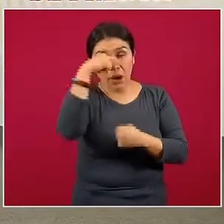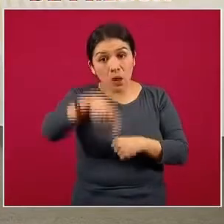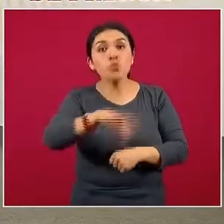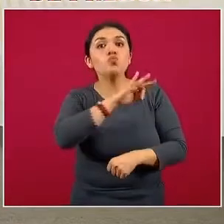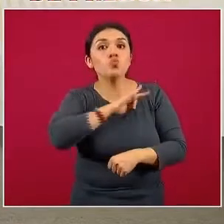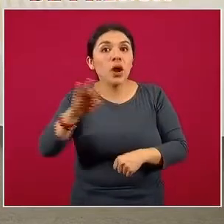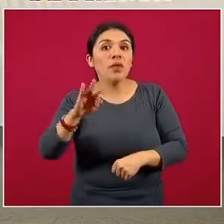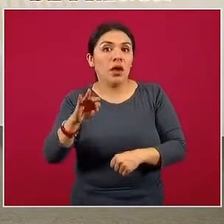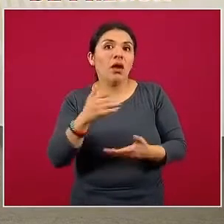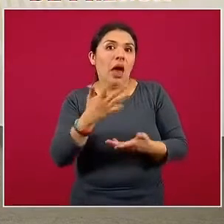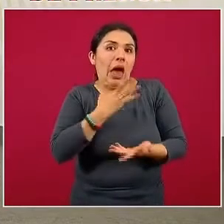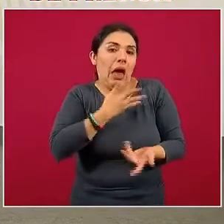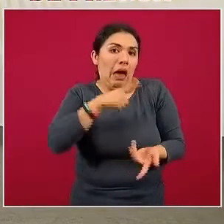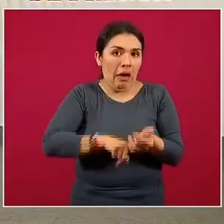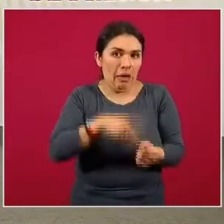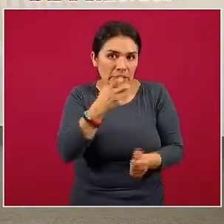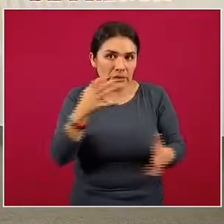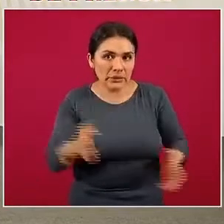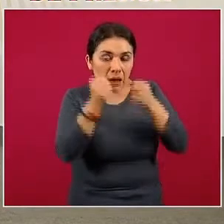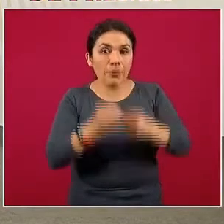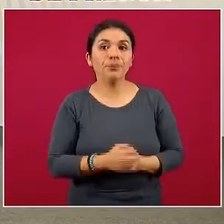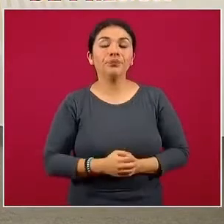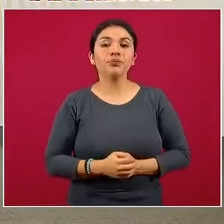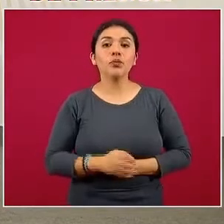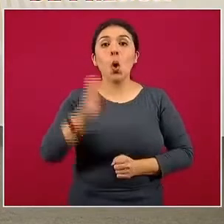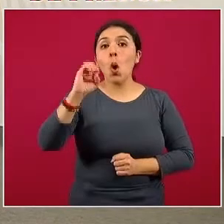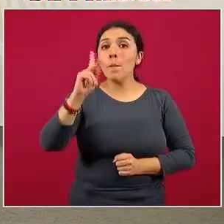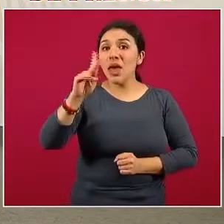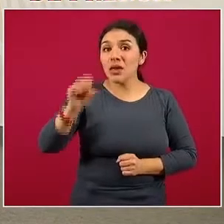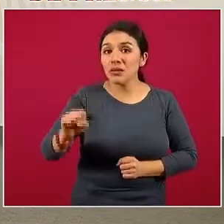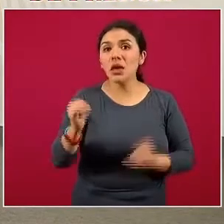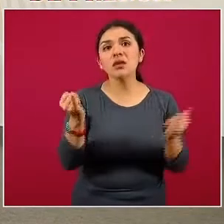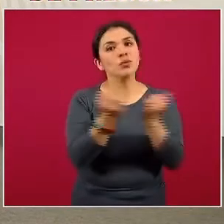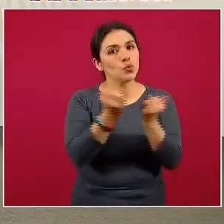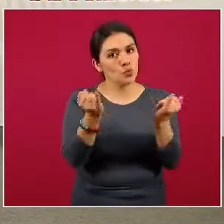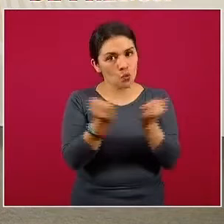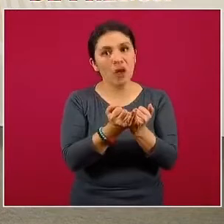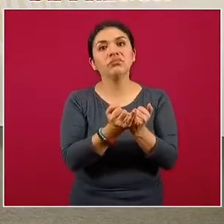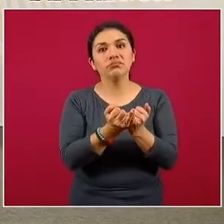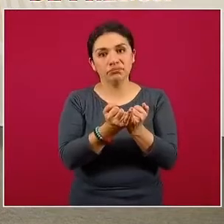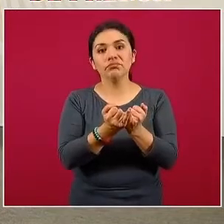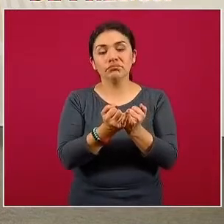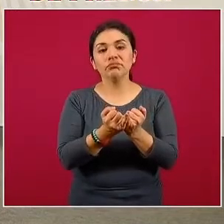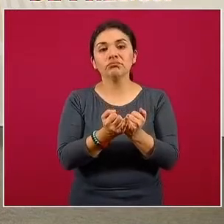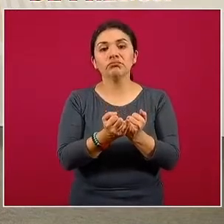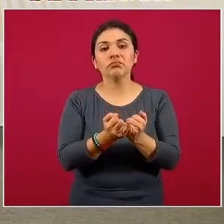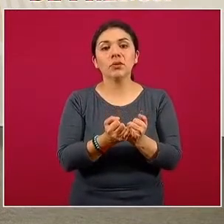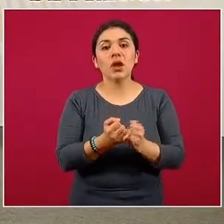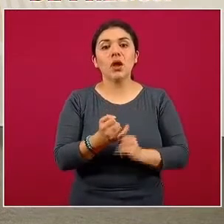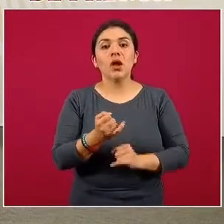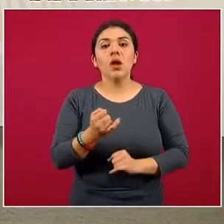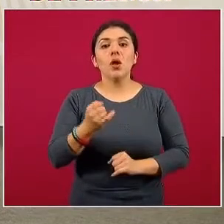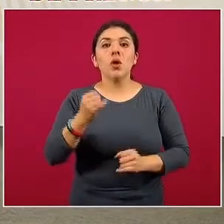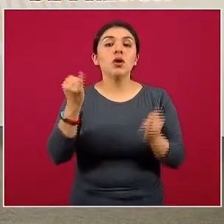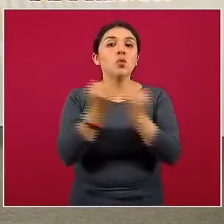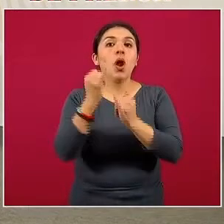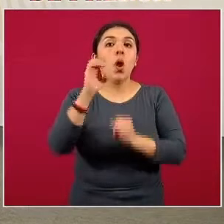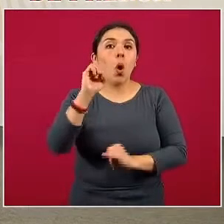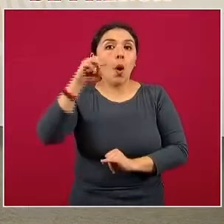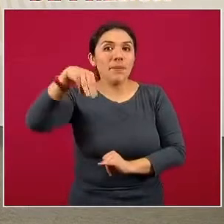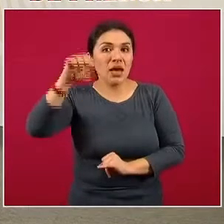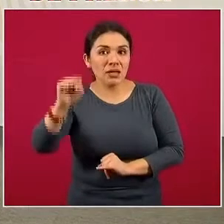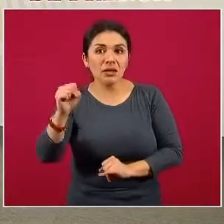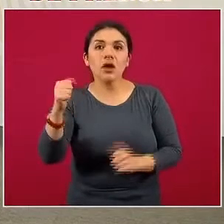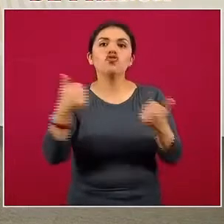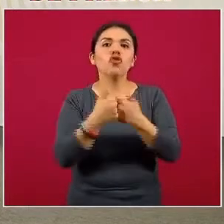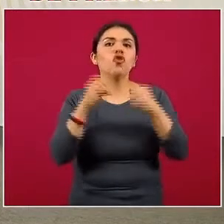tener esto. La Organización Panamericana de la Salud, desde luego, la Organización Panamericana y Mundial de la Salud, a través de